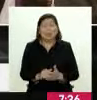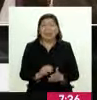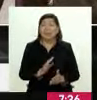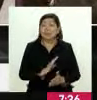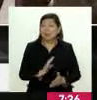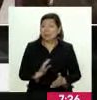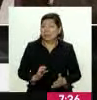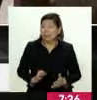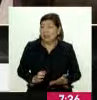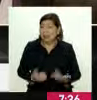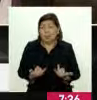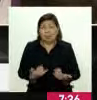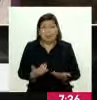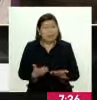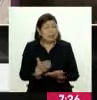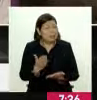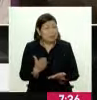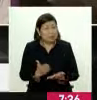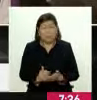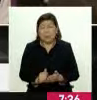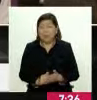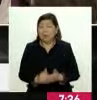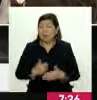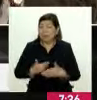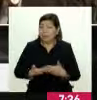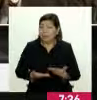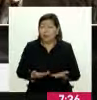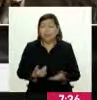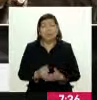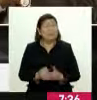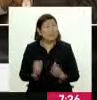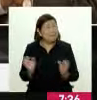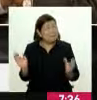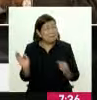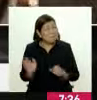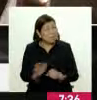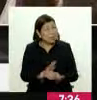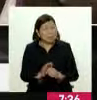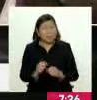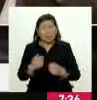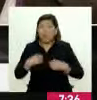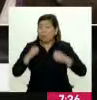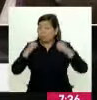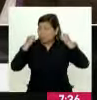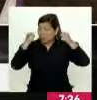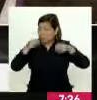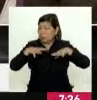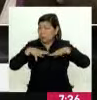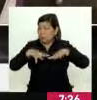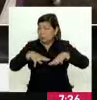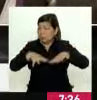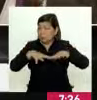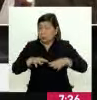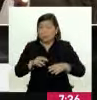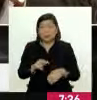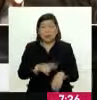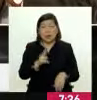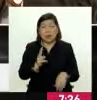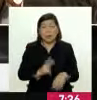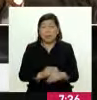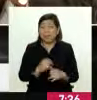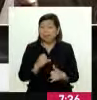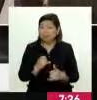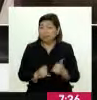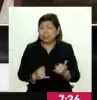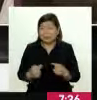Estado, que esta situación degenere como degeneró. O sea, lo que puede ser una protesta encausada dentro de lo normal termina